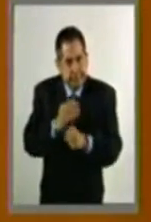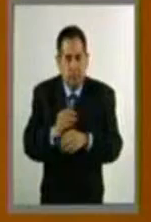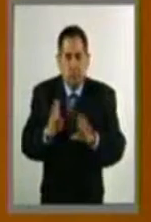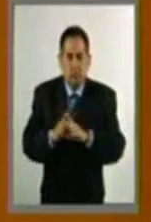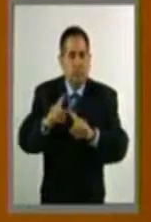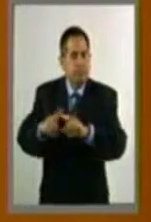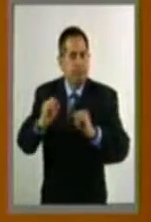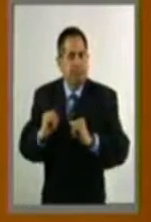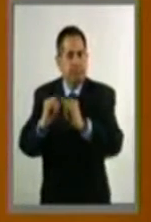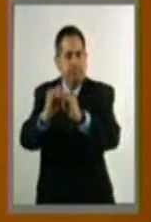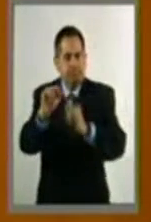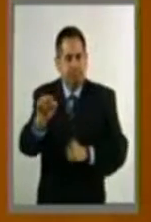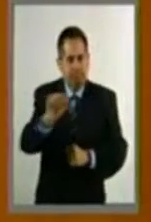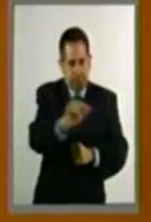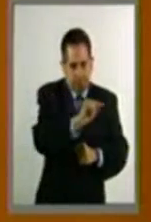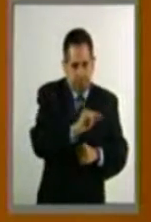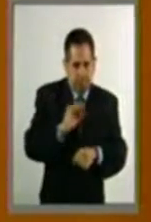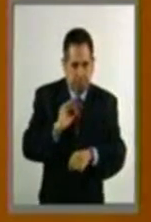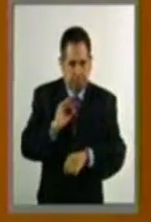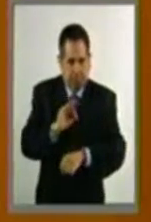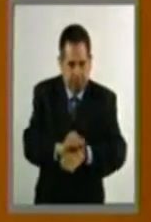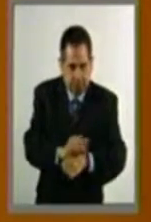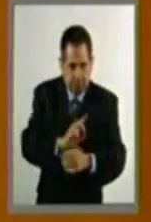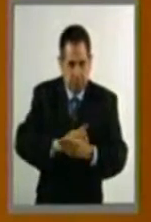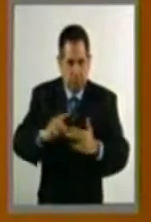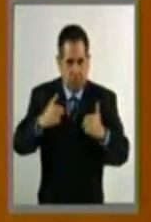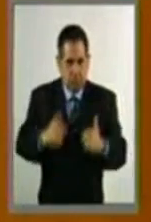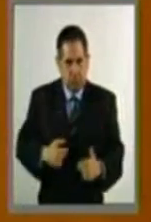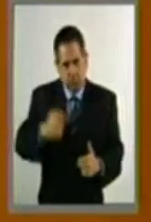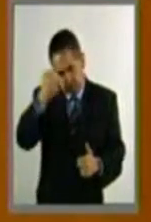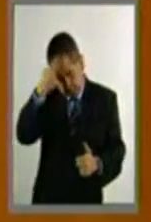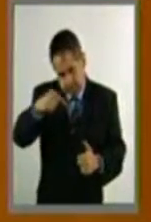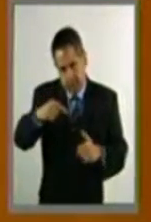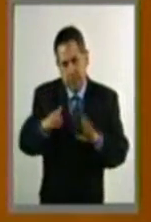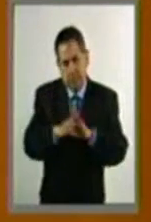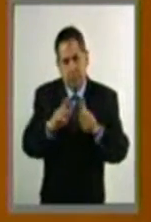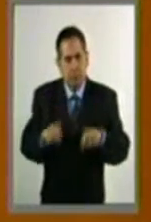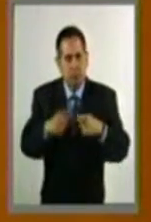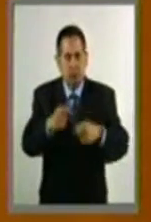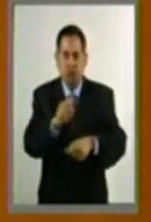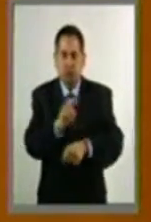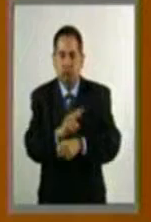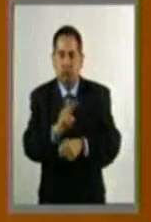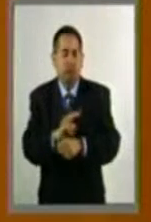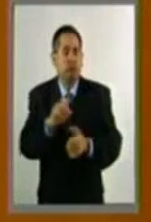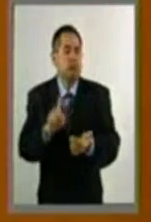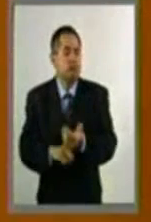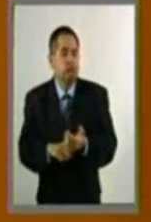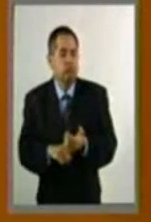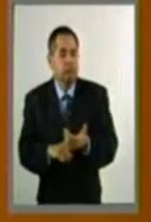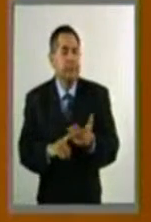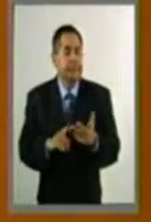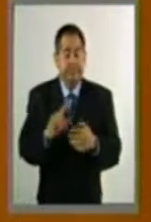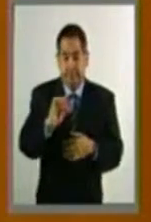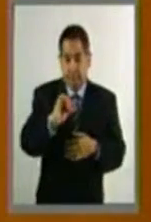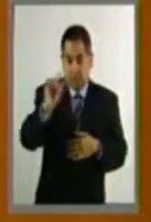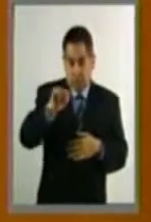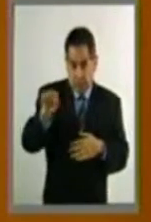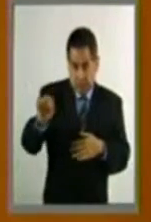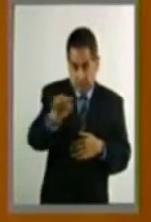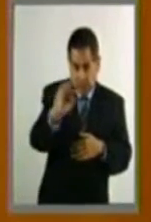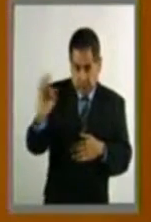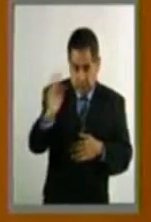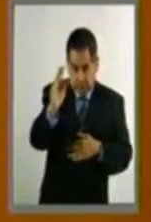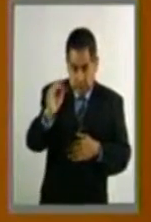autónomos de protección a los derechos humanos para conferirles el mandato de vigilar que las autoridades de la Federación y de